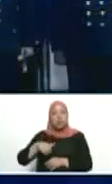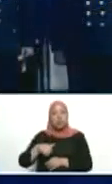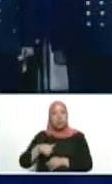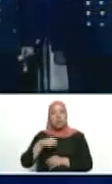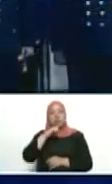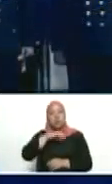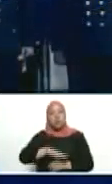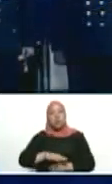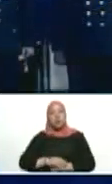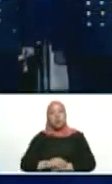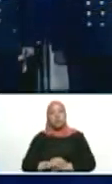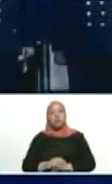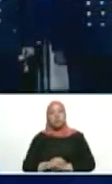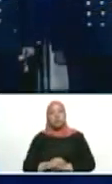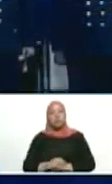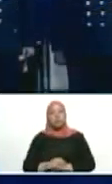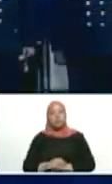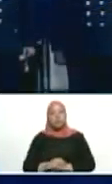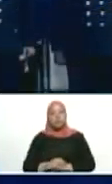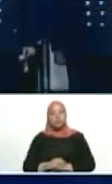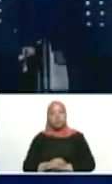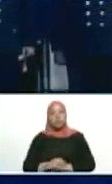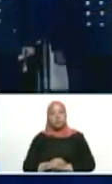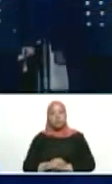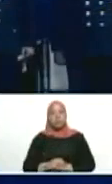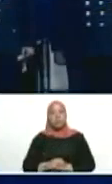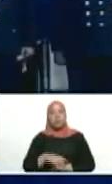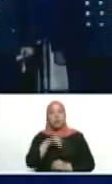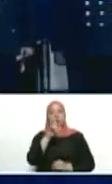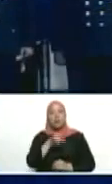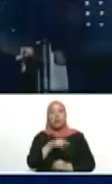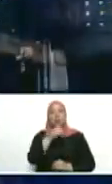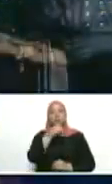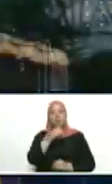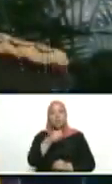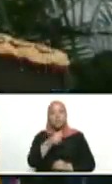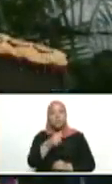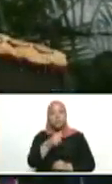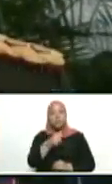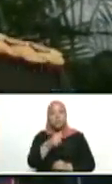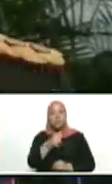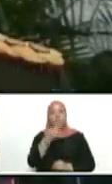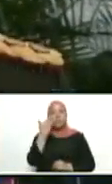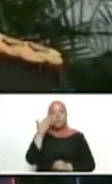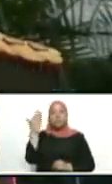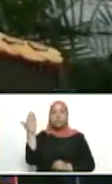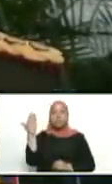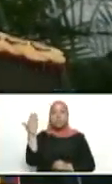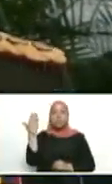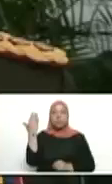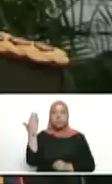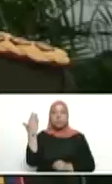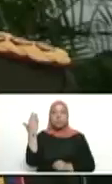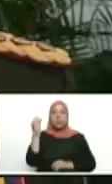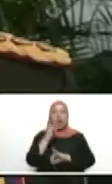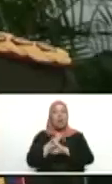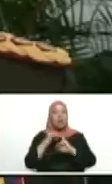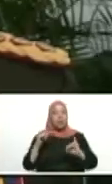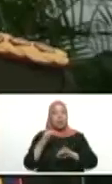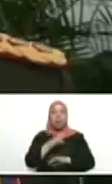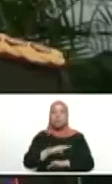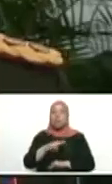histórica. Allí el mayor general Víctor Jorge Churio ha cumplido una